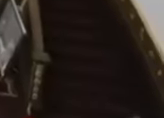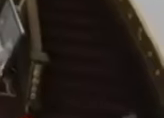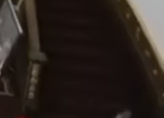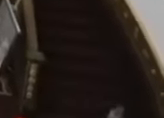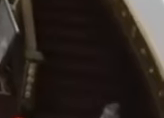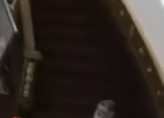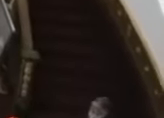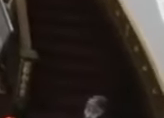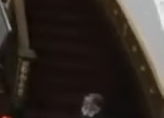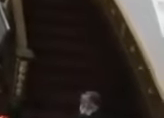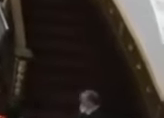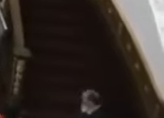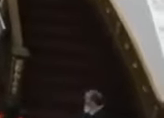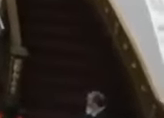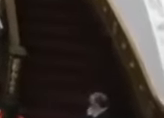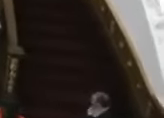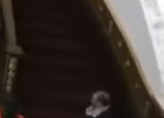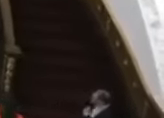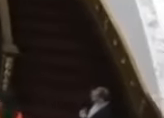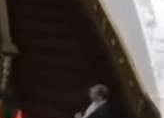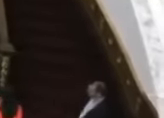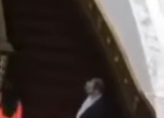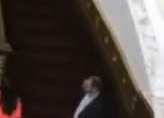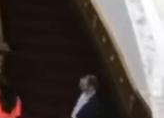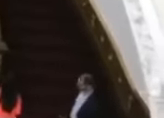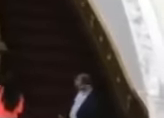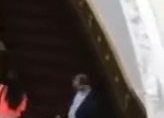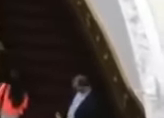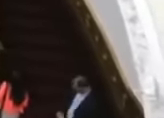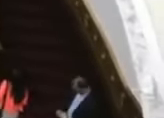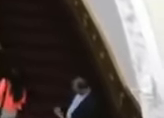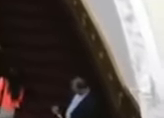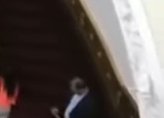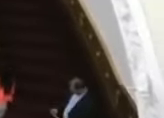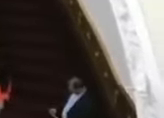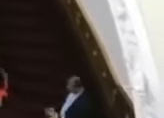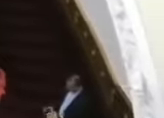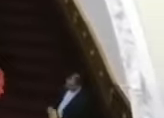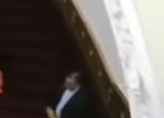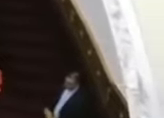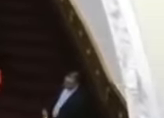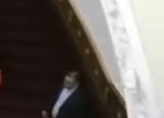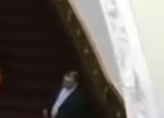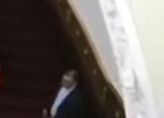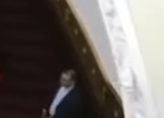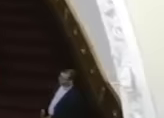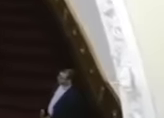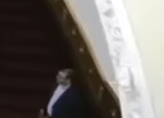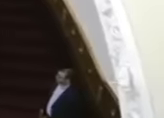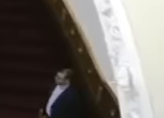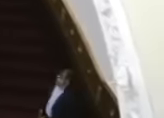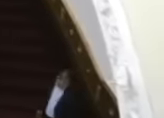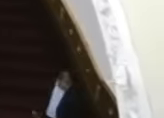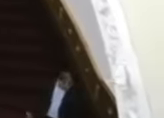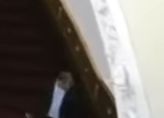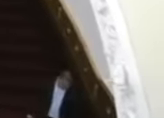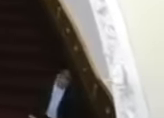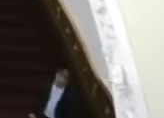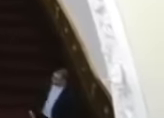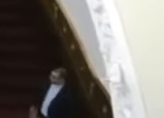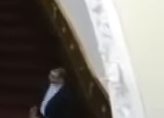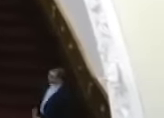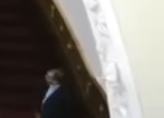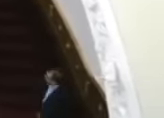Y en este momento vamos a dar inicio a nuestra sesión ordinaria del día de hoy. Adelante. Vamos a